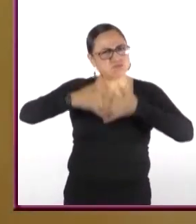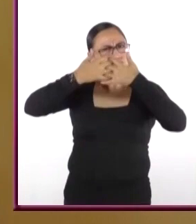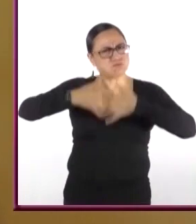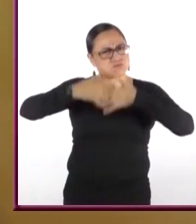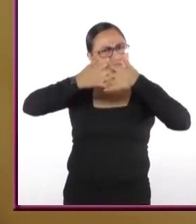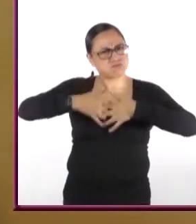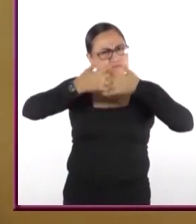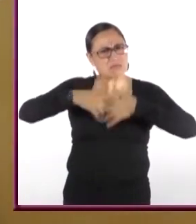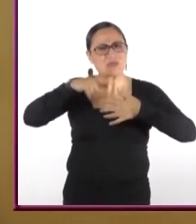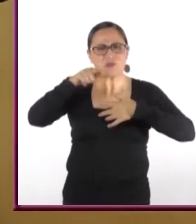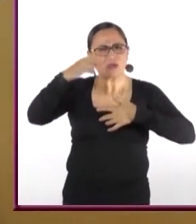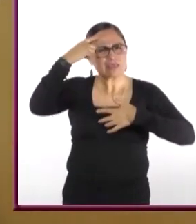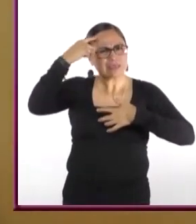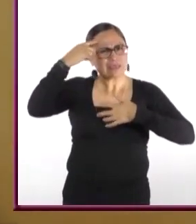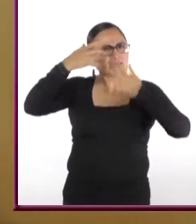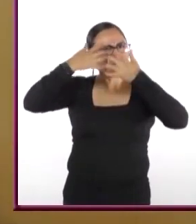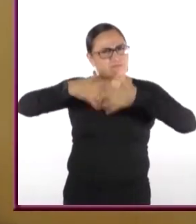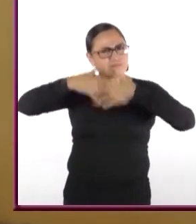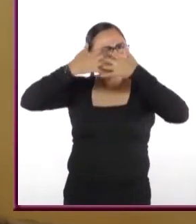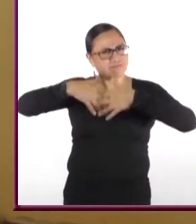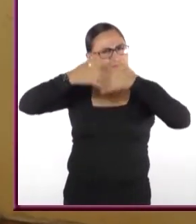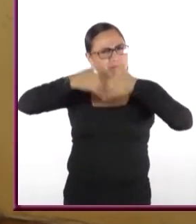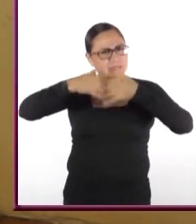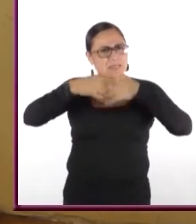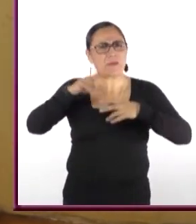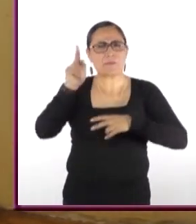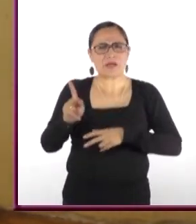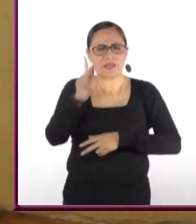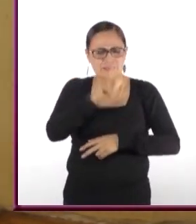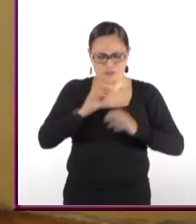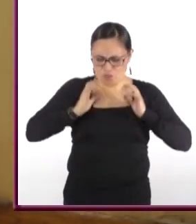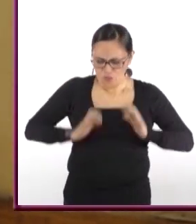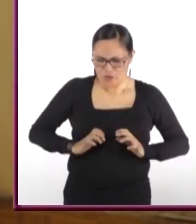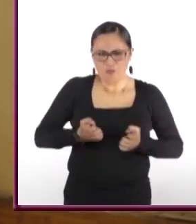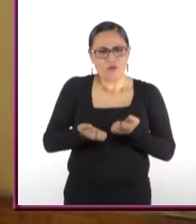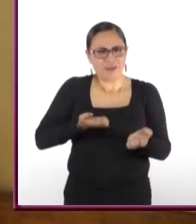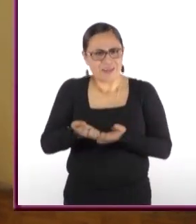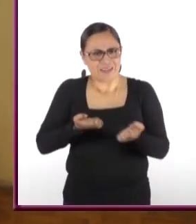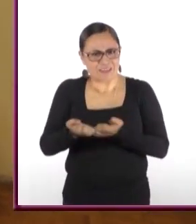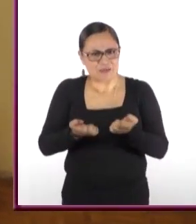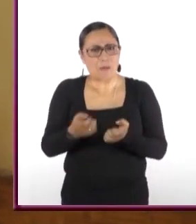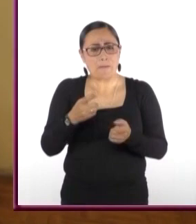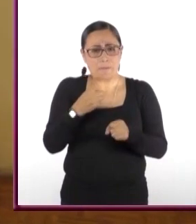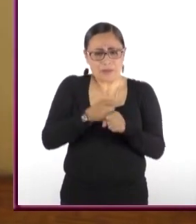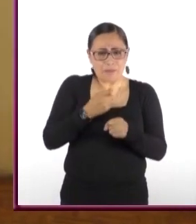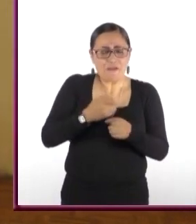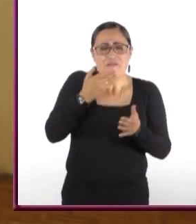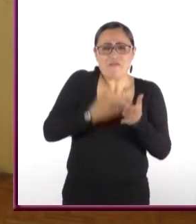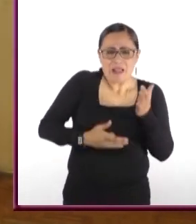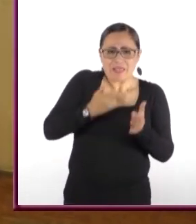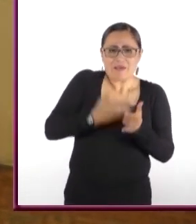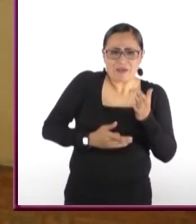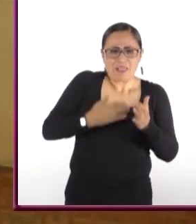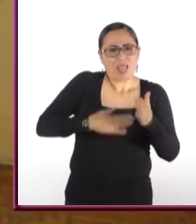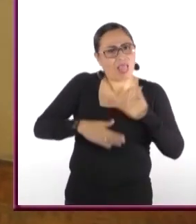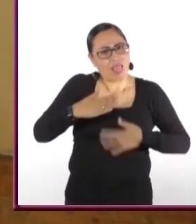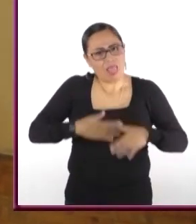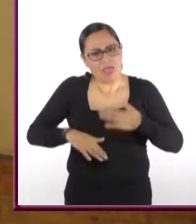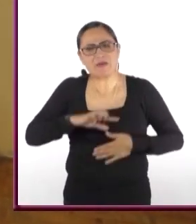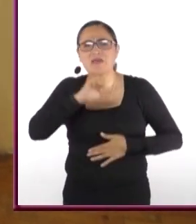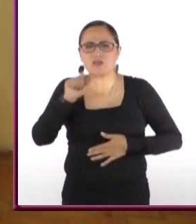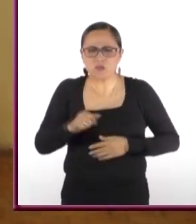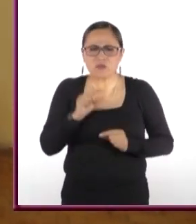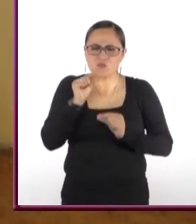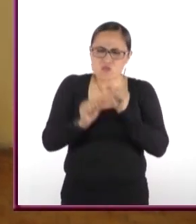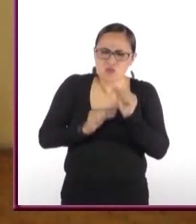ejercita. Ejercitar el cerebro es parecido a ejercitar tus músculos. Al principio falta condición, pero al cabo de un tiempo